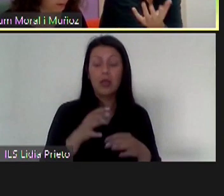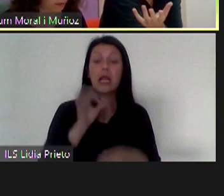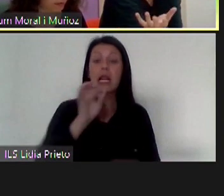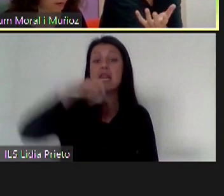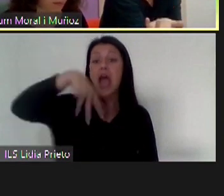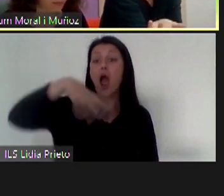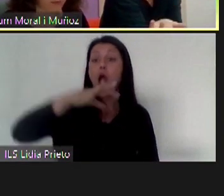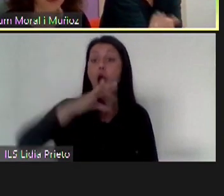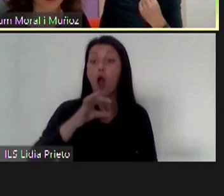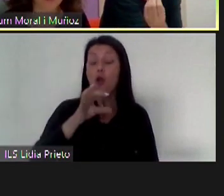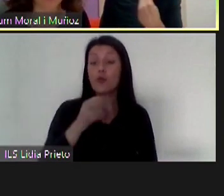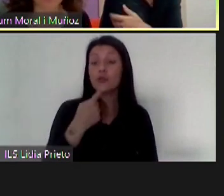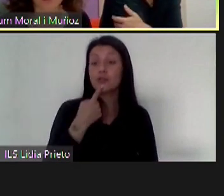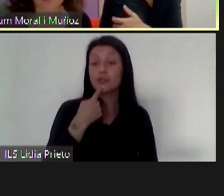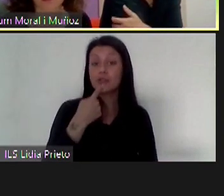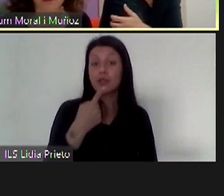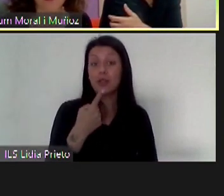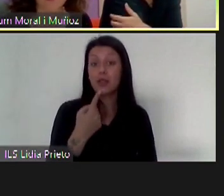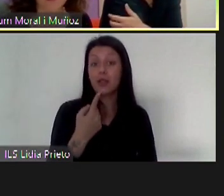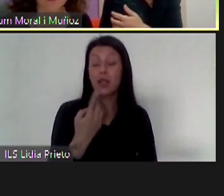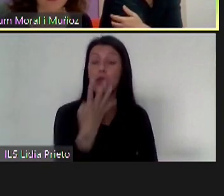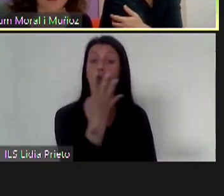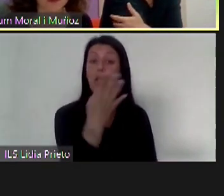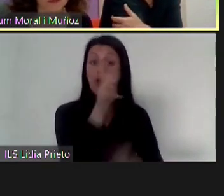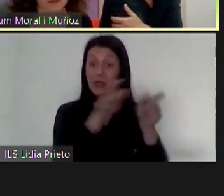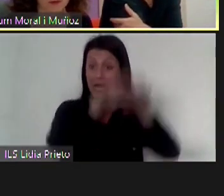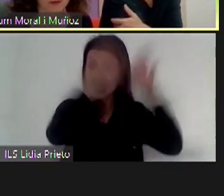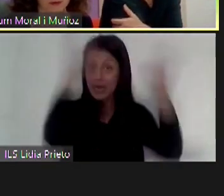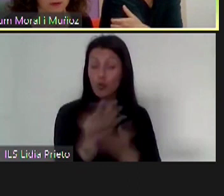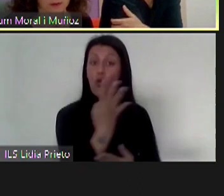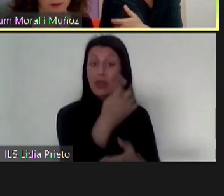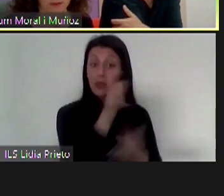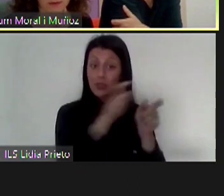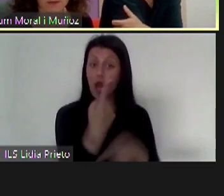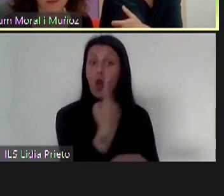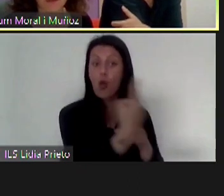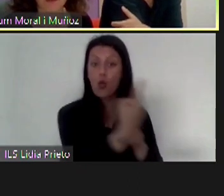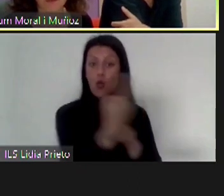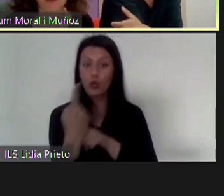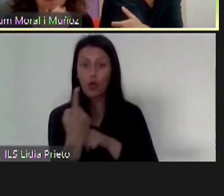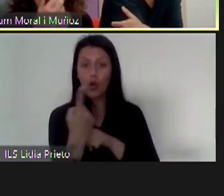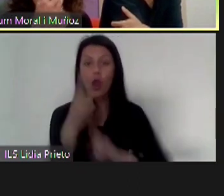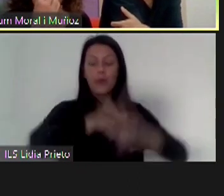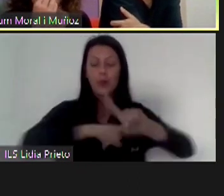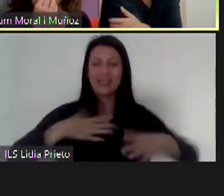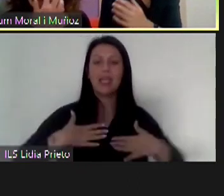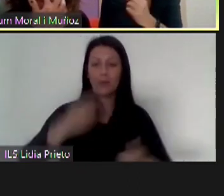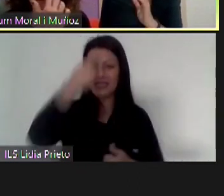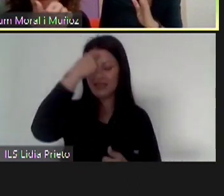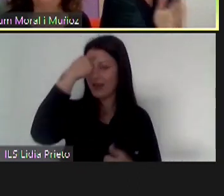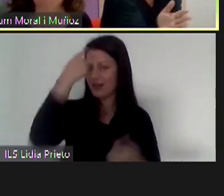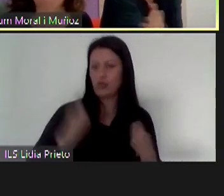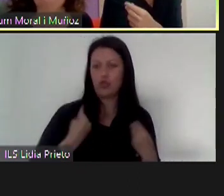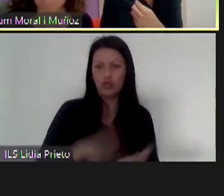Salud también, 1 de cada 4 personas en el mundo tendrá un problema de salud mental a lo largo de su vida. O sea, no es algo que sea ajeno, no es algo